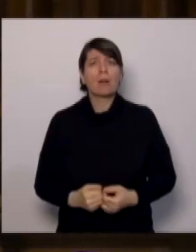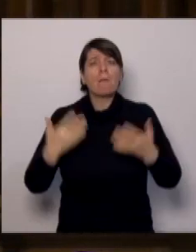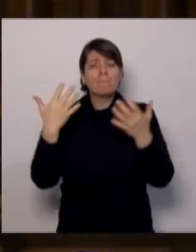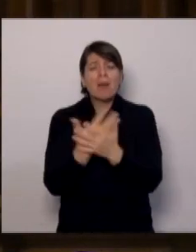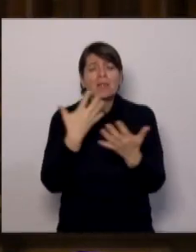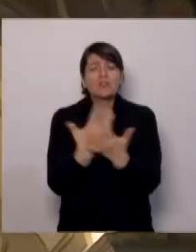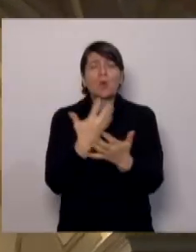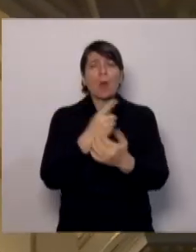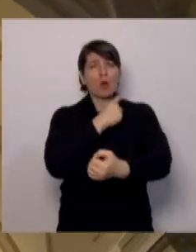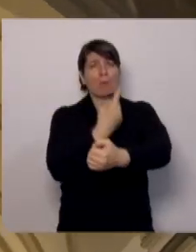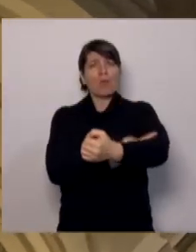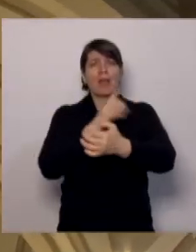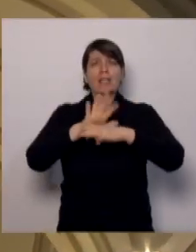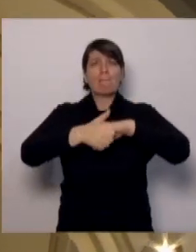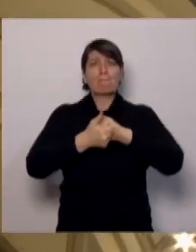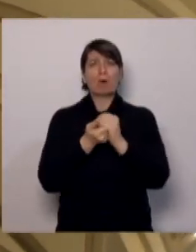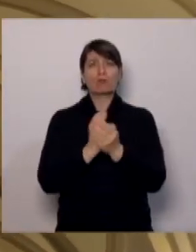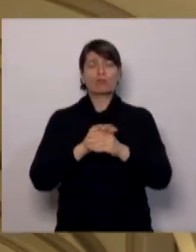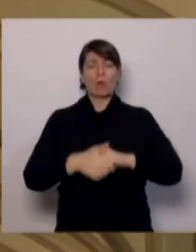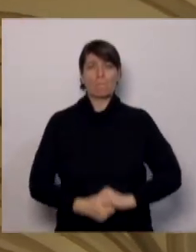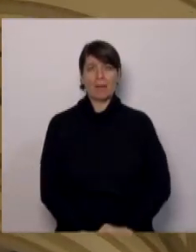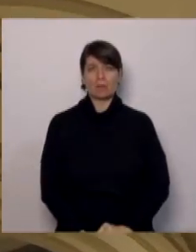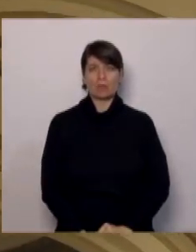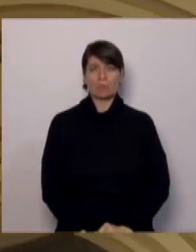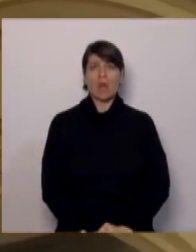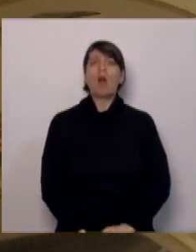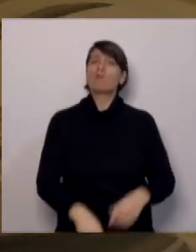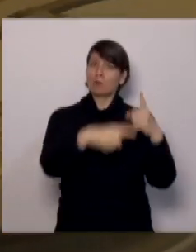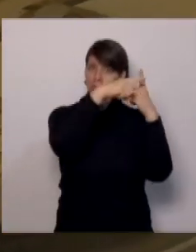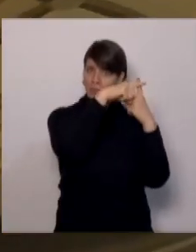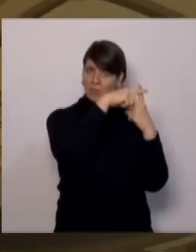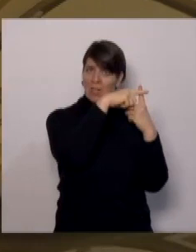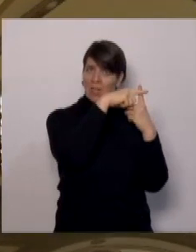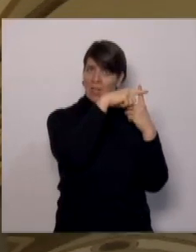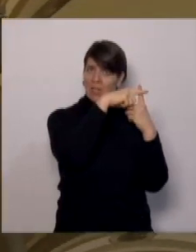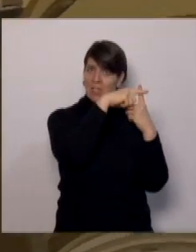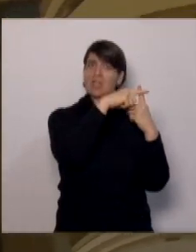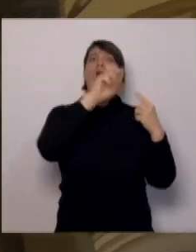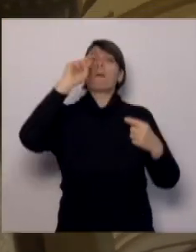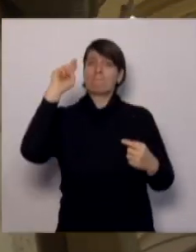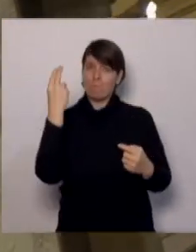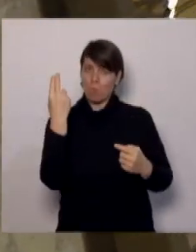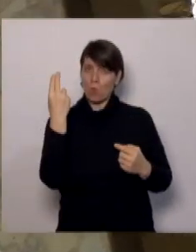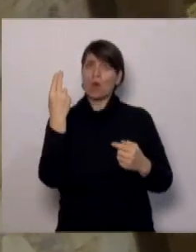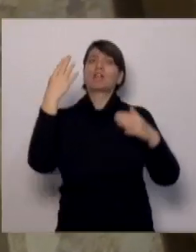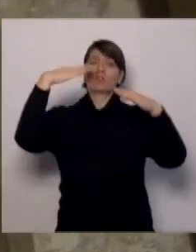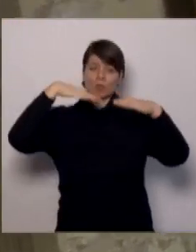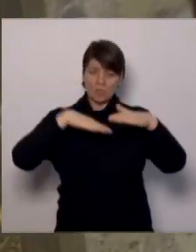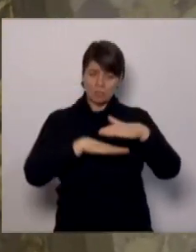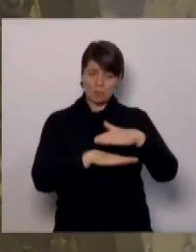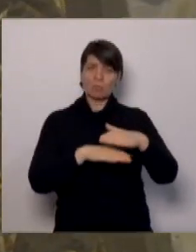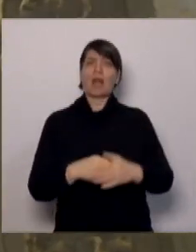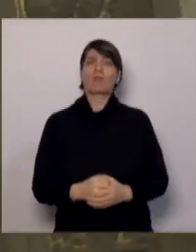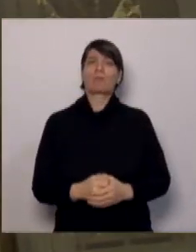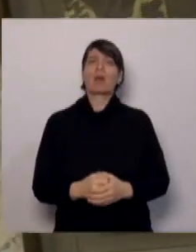Santa María Virgen, padeció bajo el poder de Poncio Pilato, fue